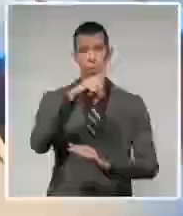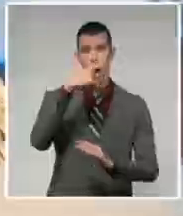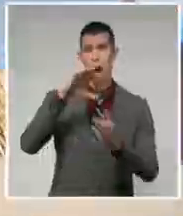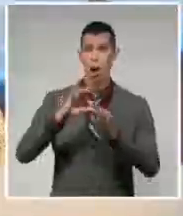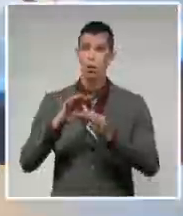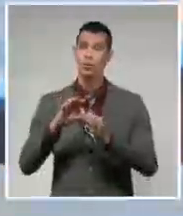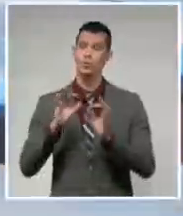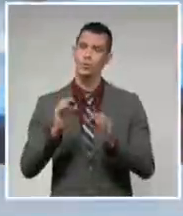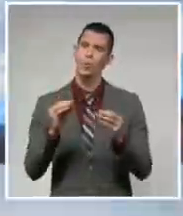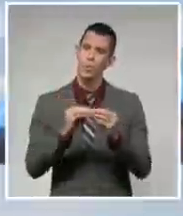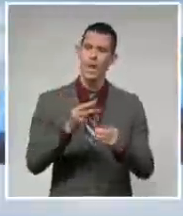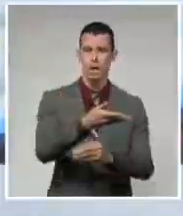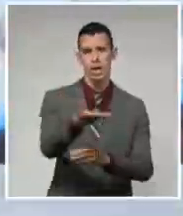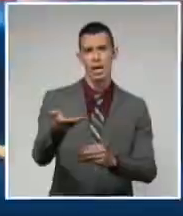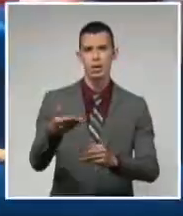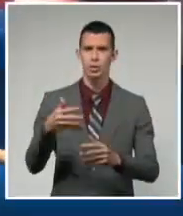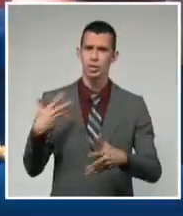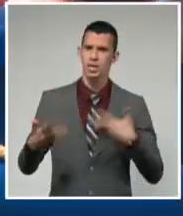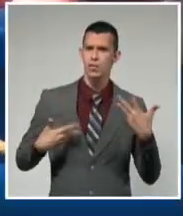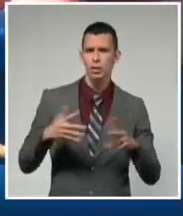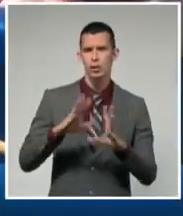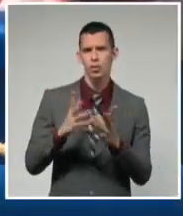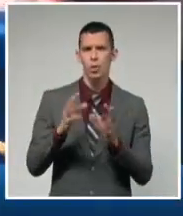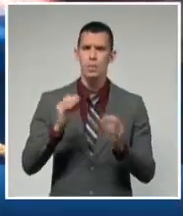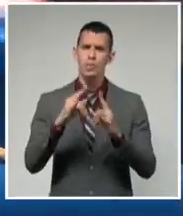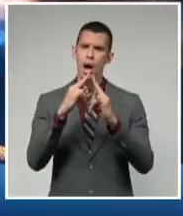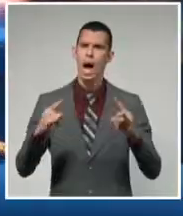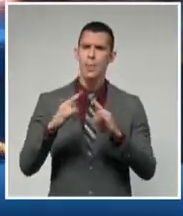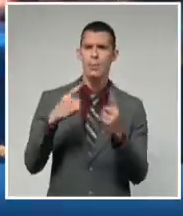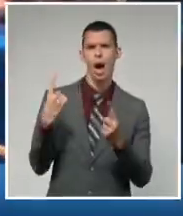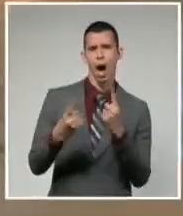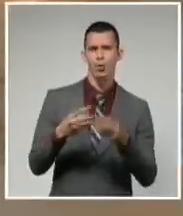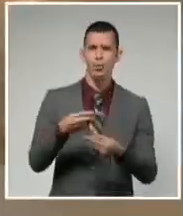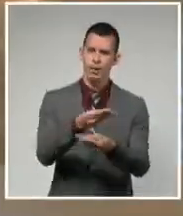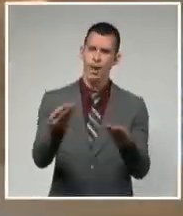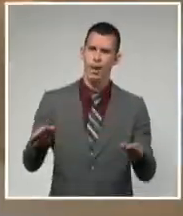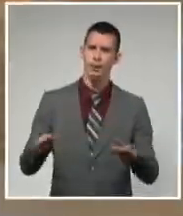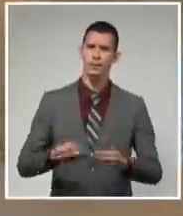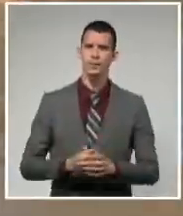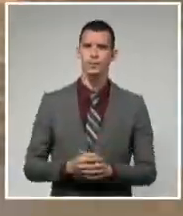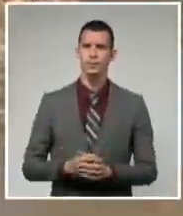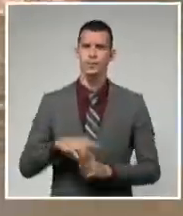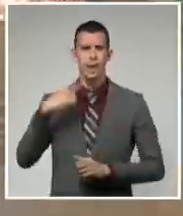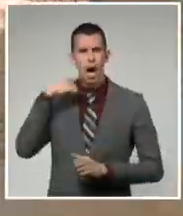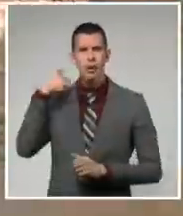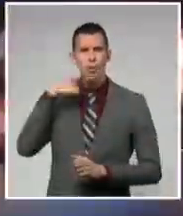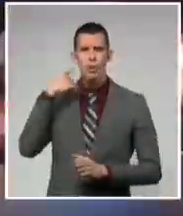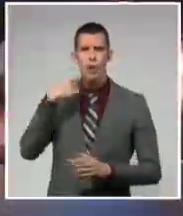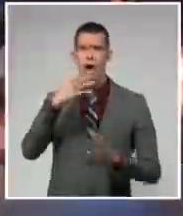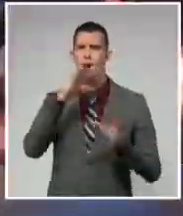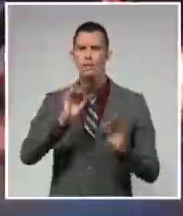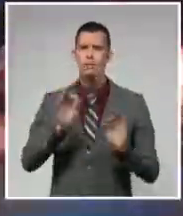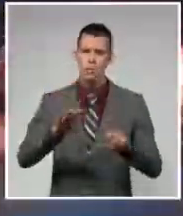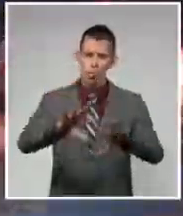conocida comercialmente como Pescatún, desarrolla cada año la acuicultura y en el 2020